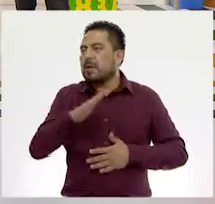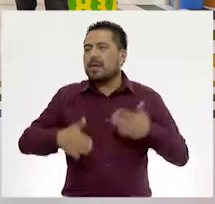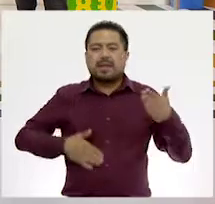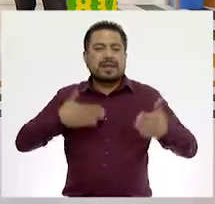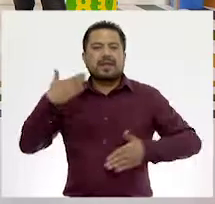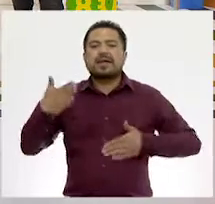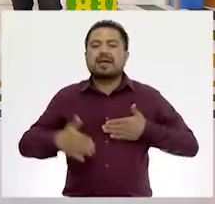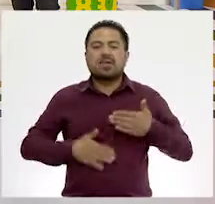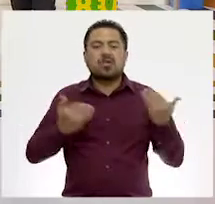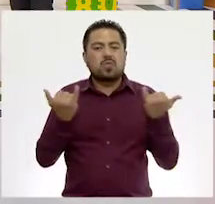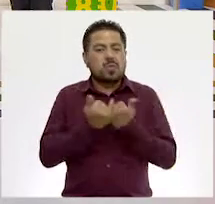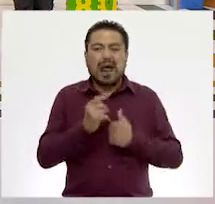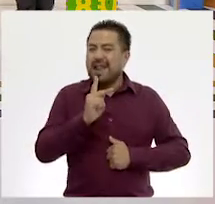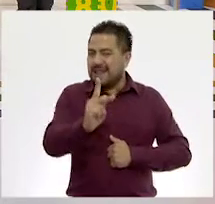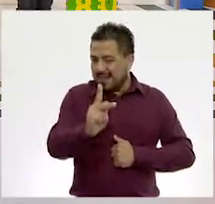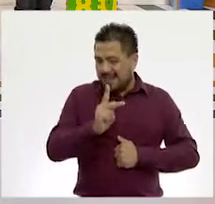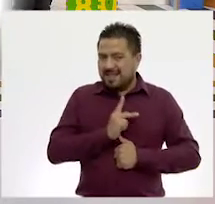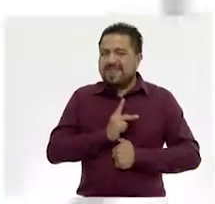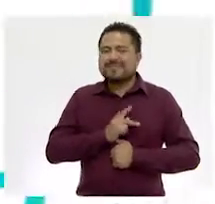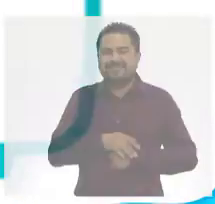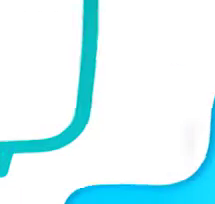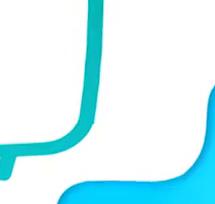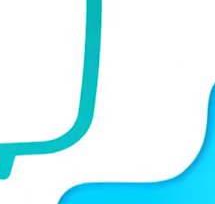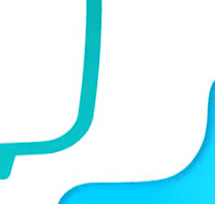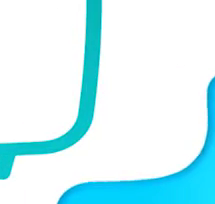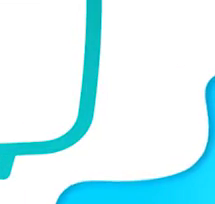disfrutado tanto como nosotros.